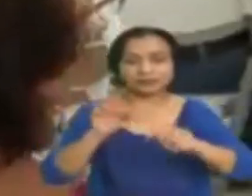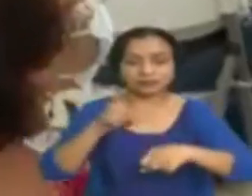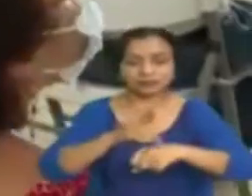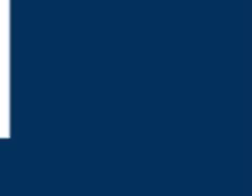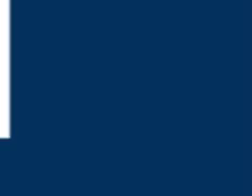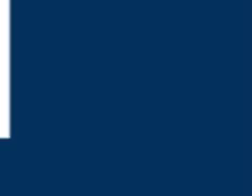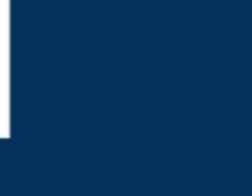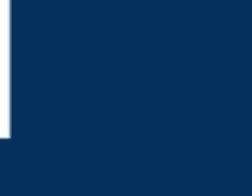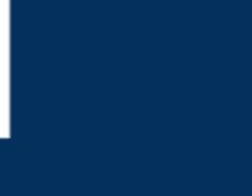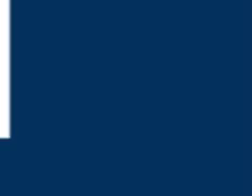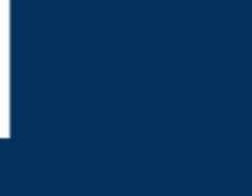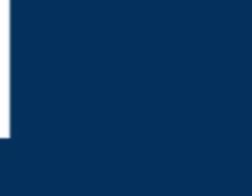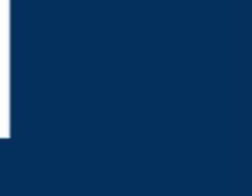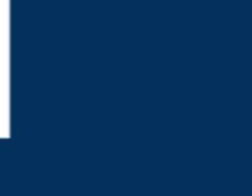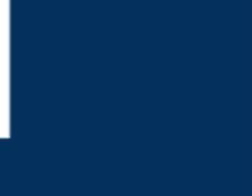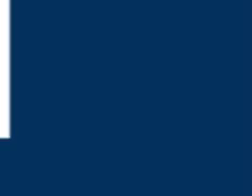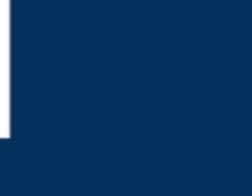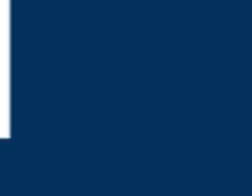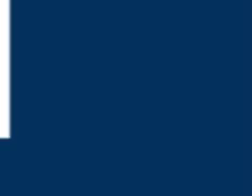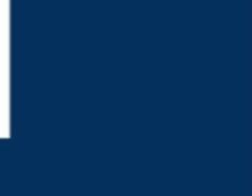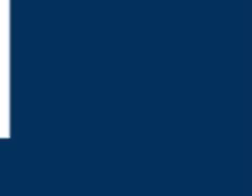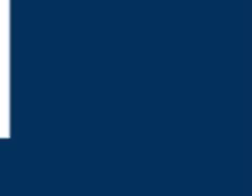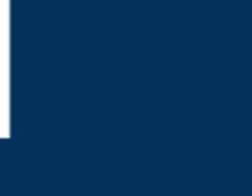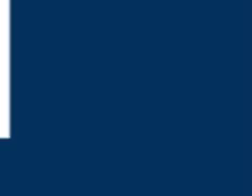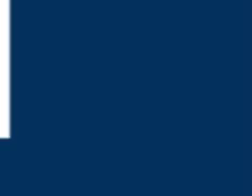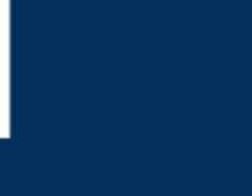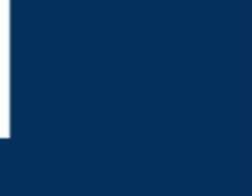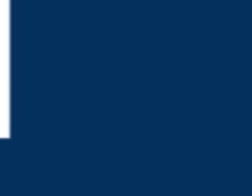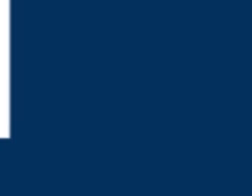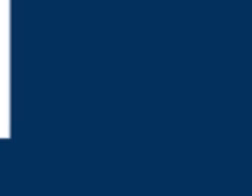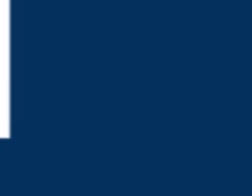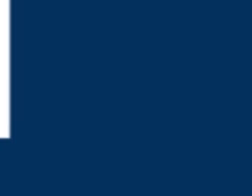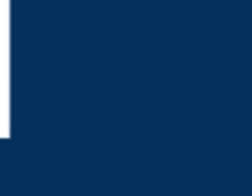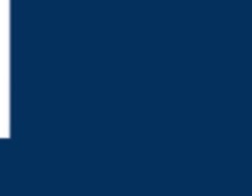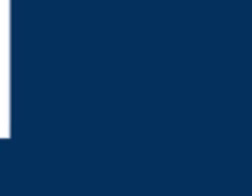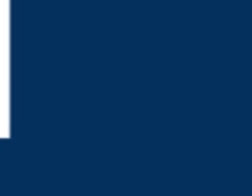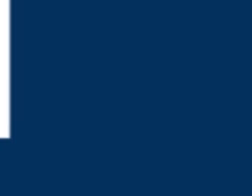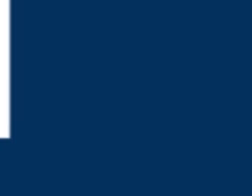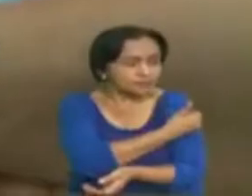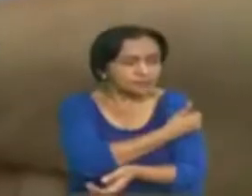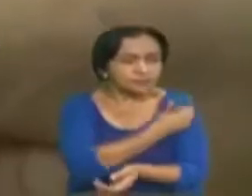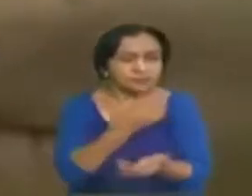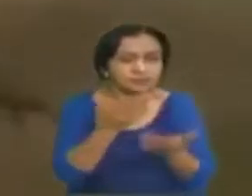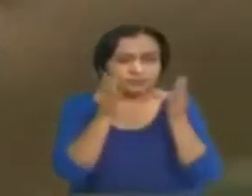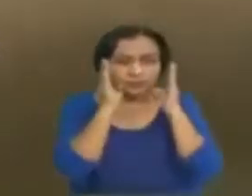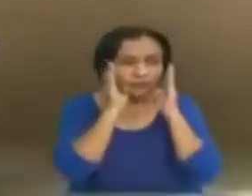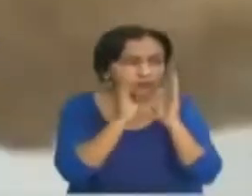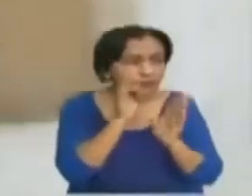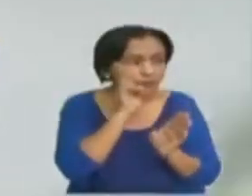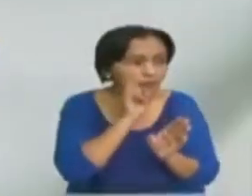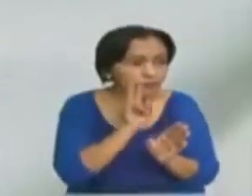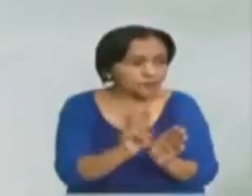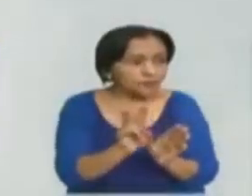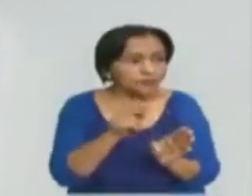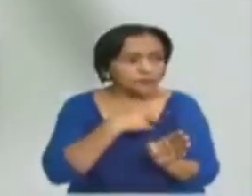en el Hospital Lenín Fonseca, en el Hospital Primario de Ciudad Sandino, en Corn Island, en el Hospital Primario